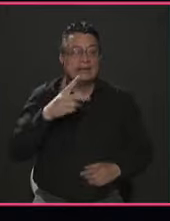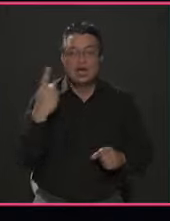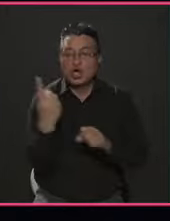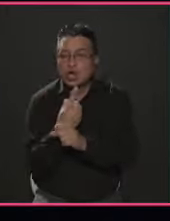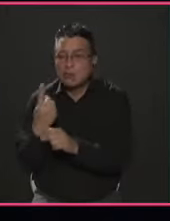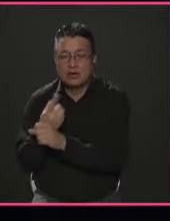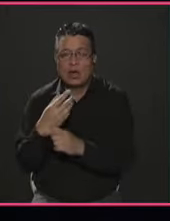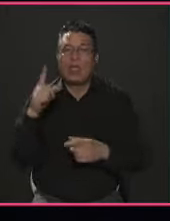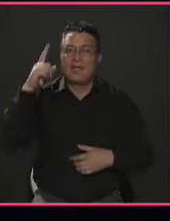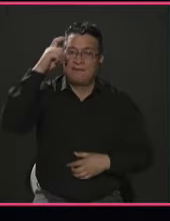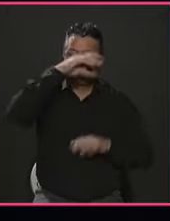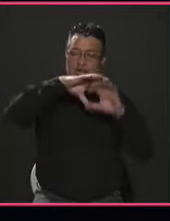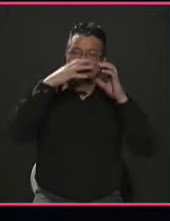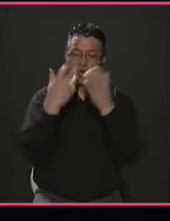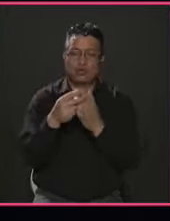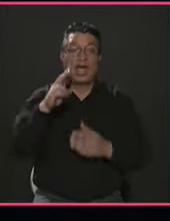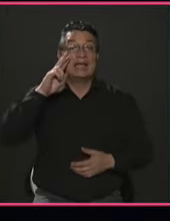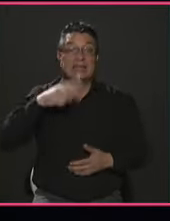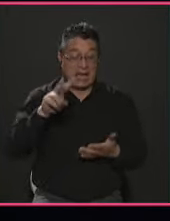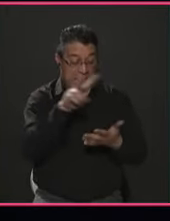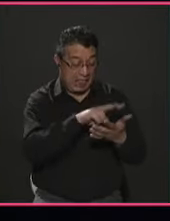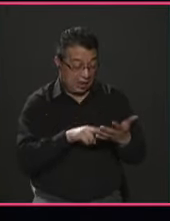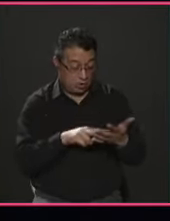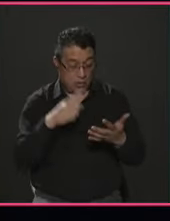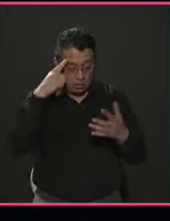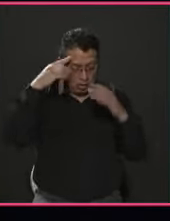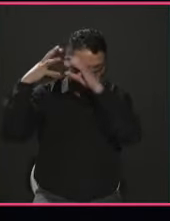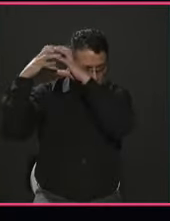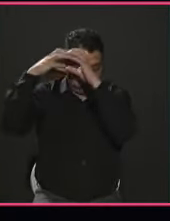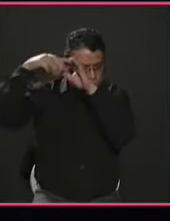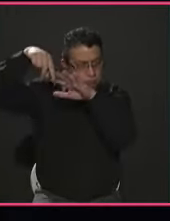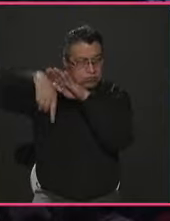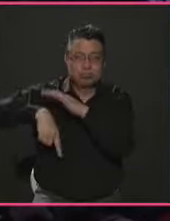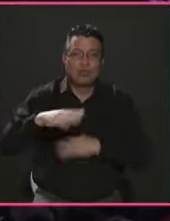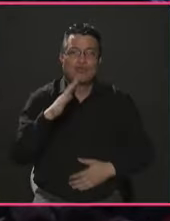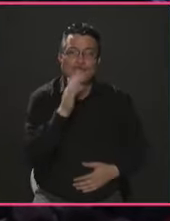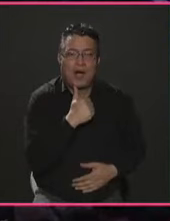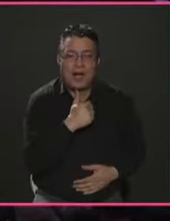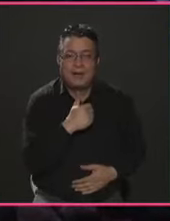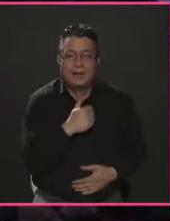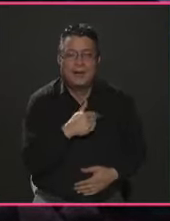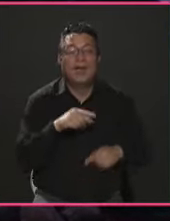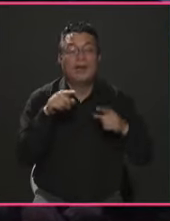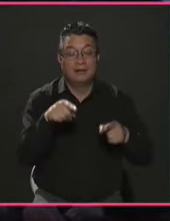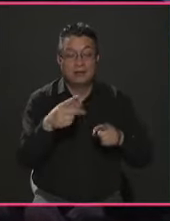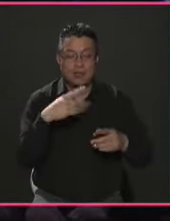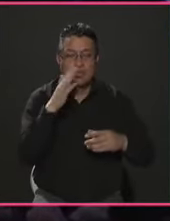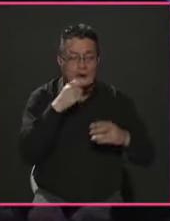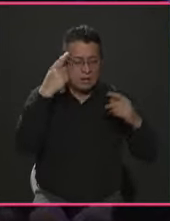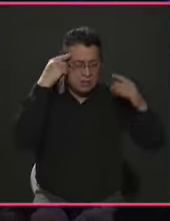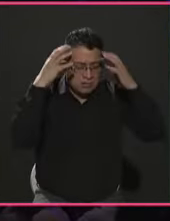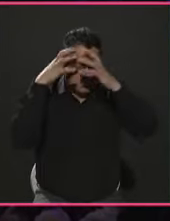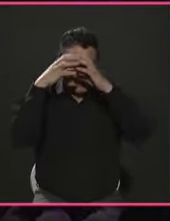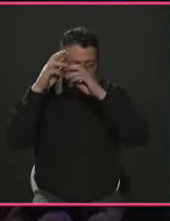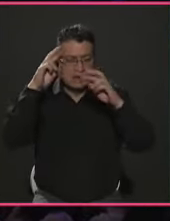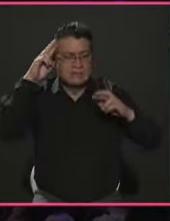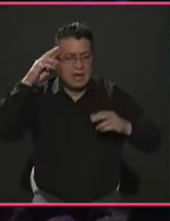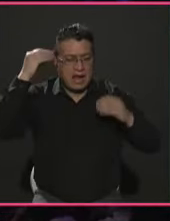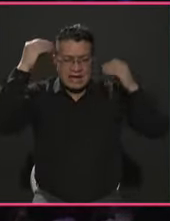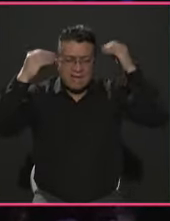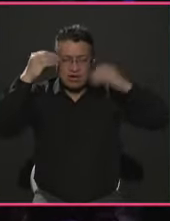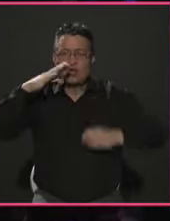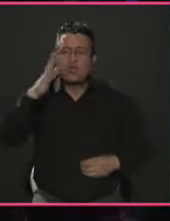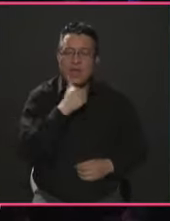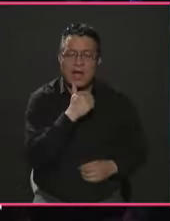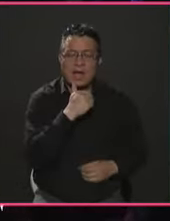difícil sin lectura no hay pensamiento profundo somos vulnerables a la manipulación no hay pensamiento crítico los